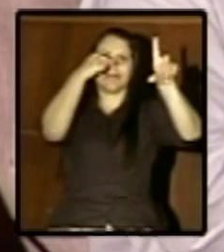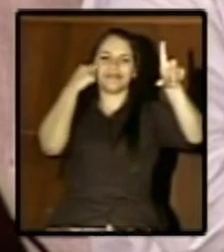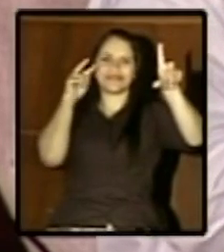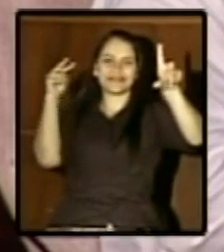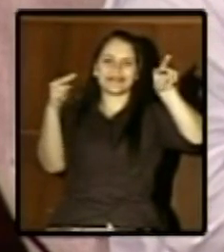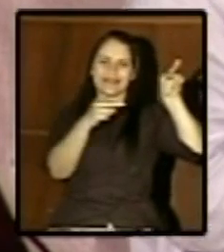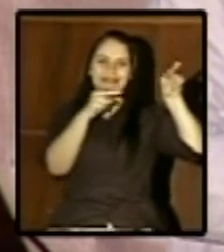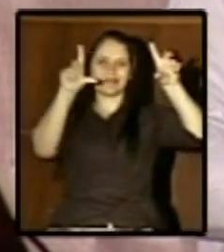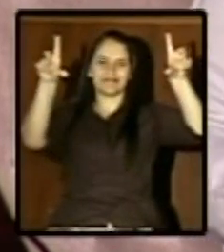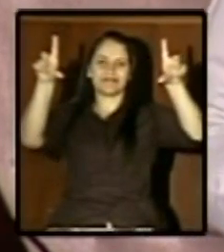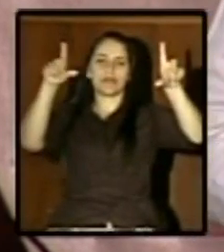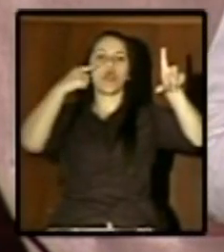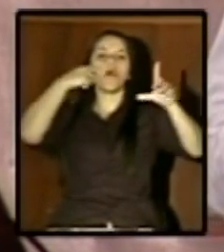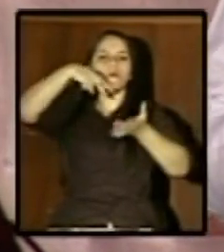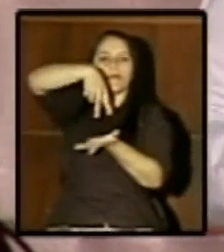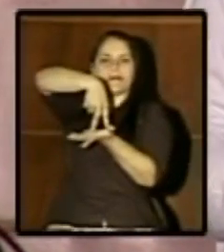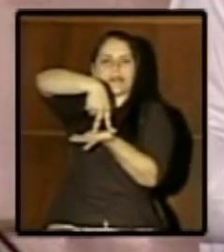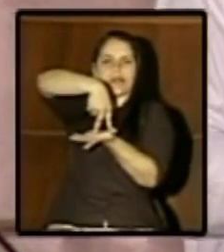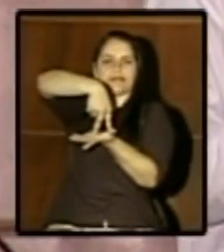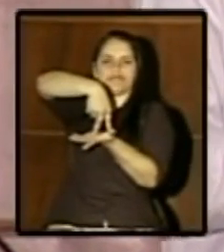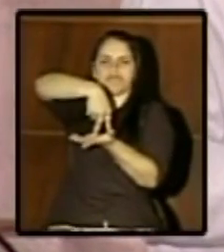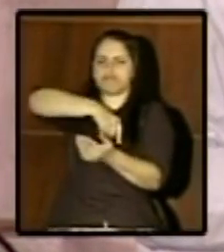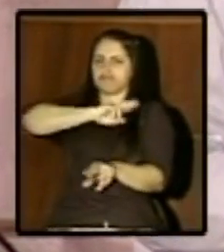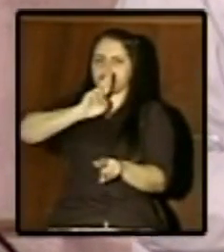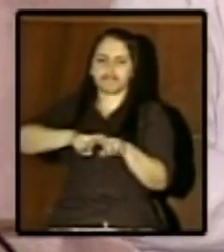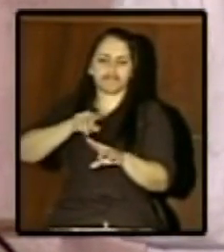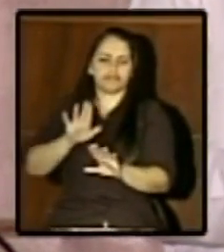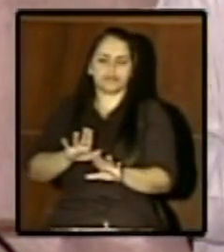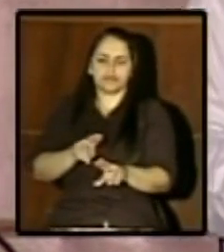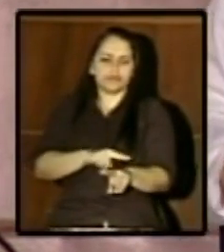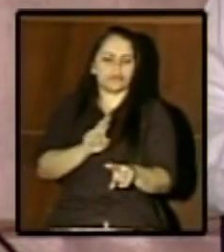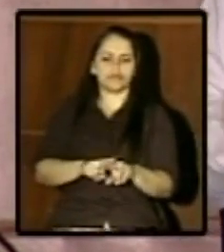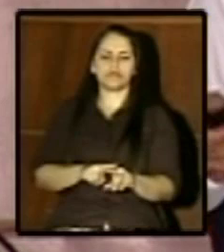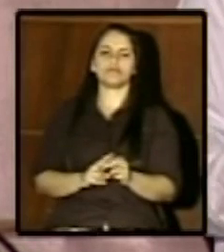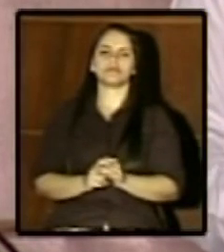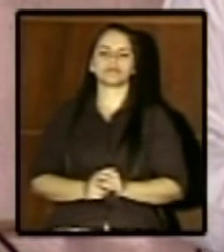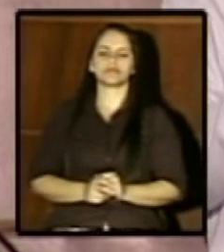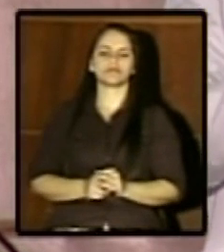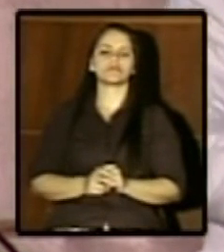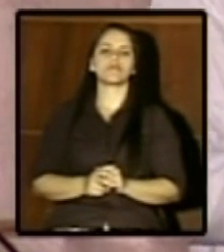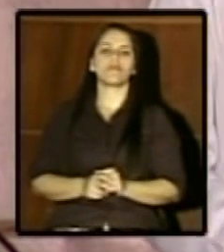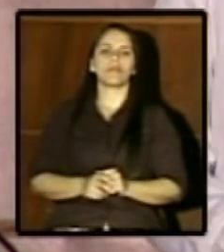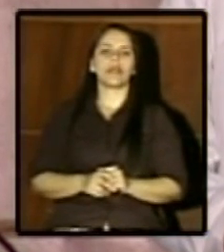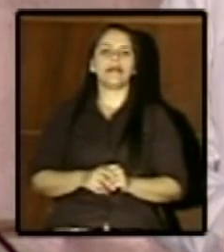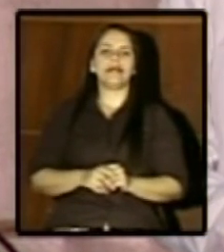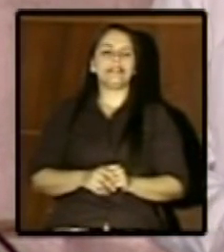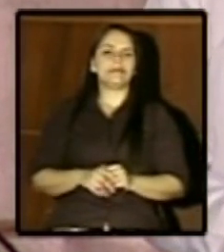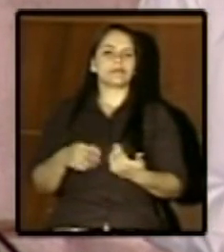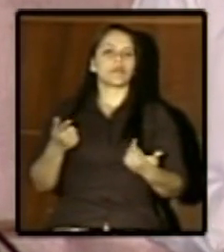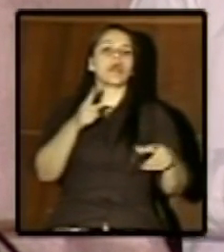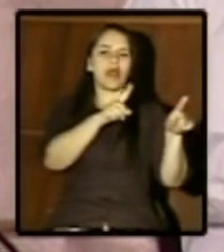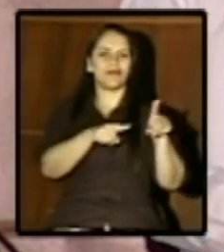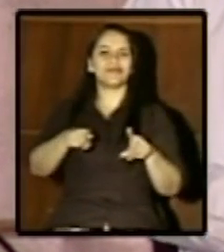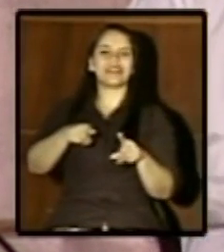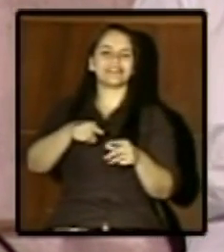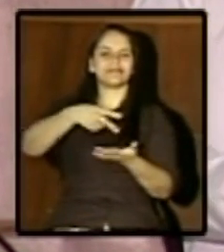Aquí tenemos una radiografía como se debe tomar con el paciente de pie, pues eso es muy frecuente y se los digo que en las radiografías, en las EPS y todo, las